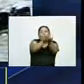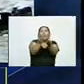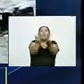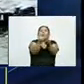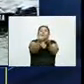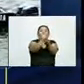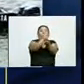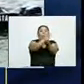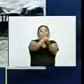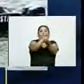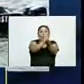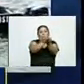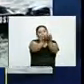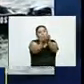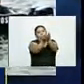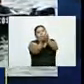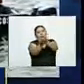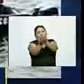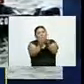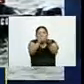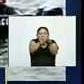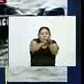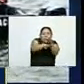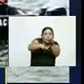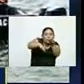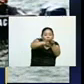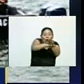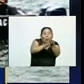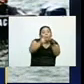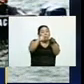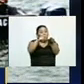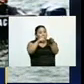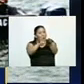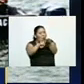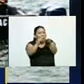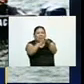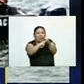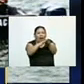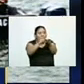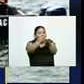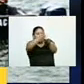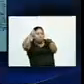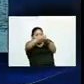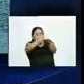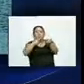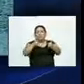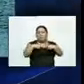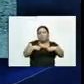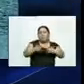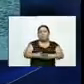personas náufragó en la misma zona en esta oportunidad sin reportarse cifras fatales.